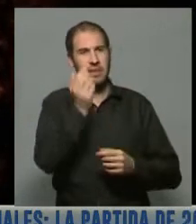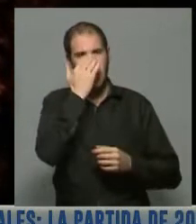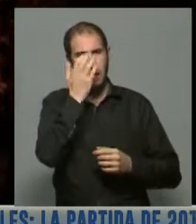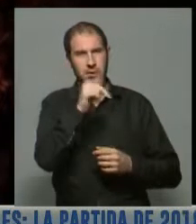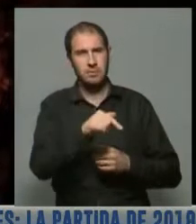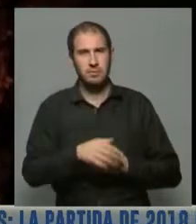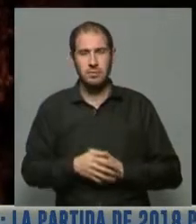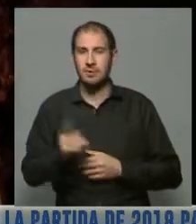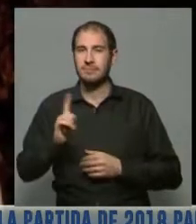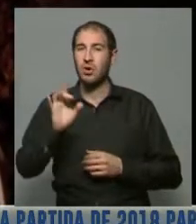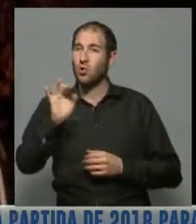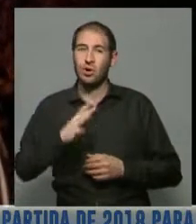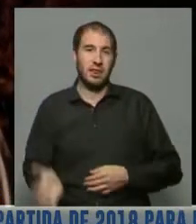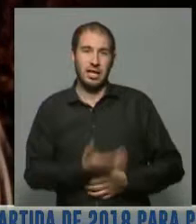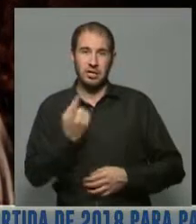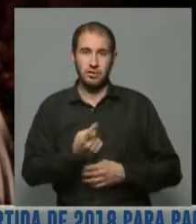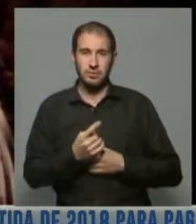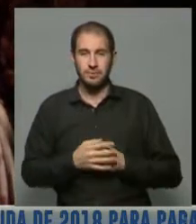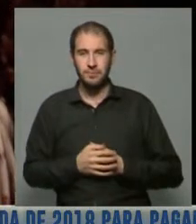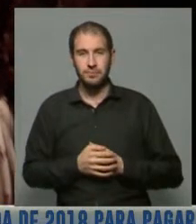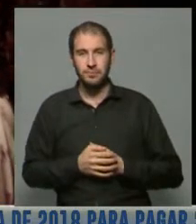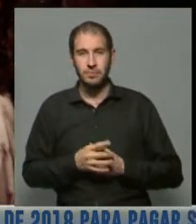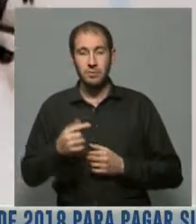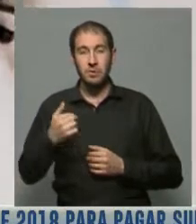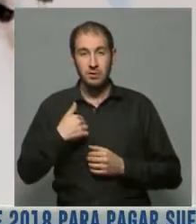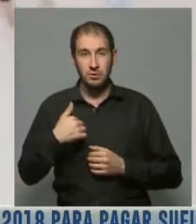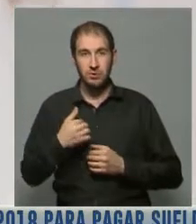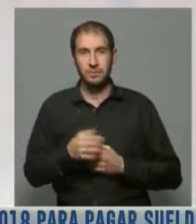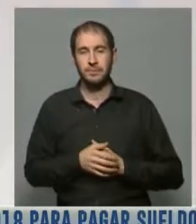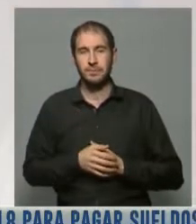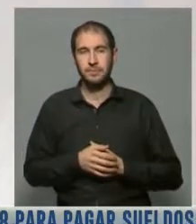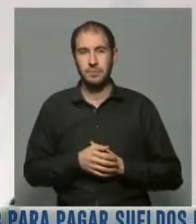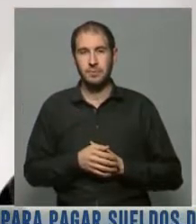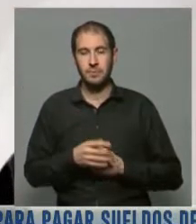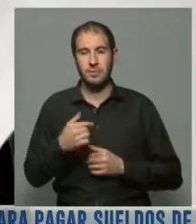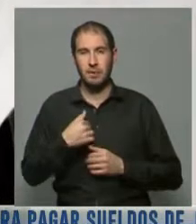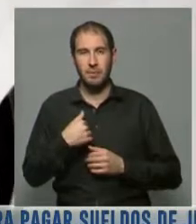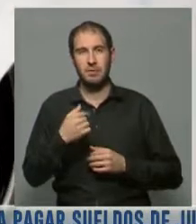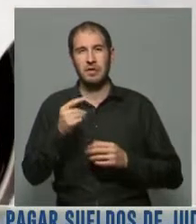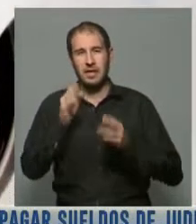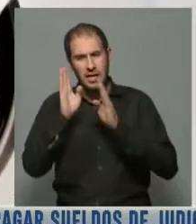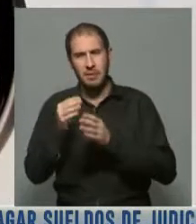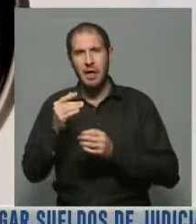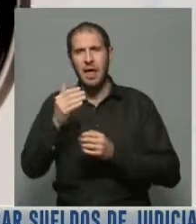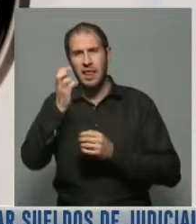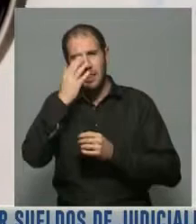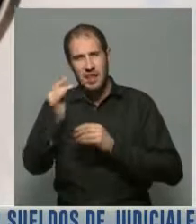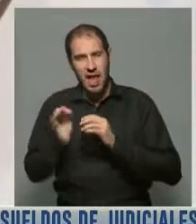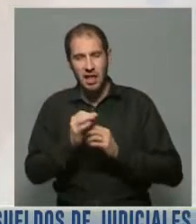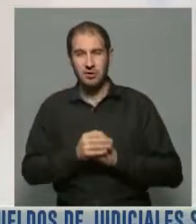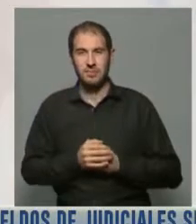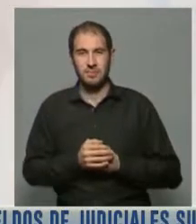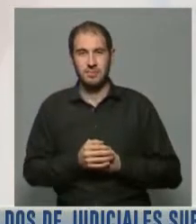obra como actrices? No, solamente dirigimos, bien, solo que yo quizás me aboqué más al rol de la dramaturgia también.